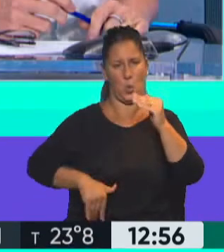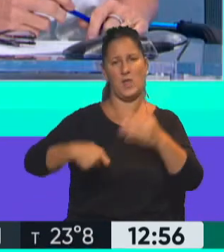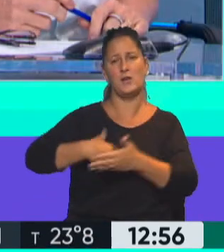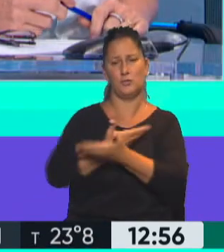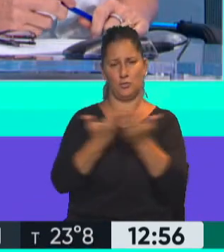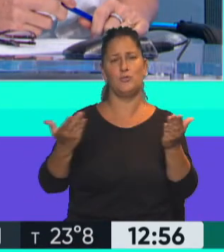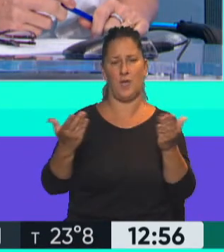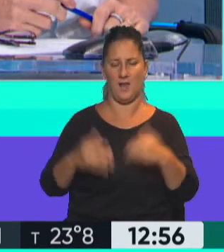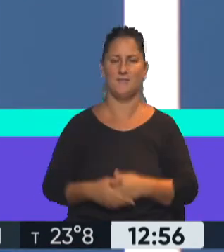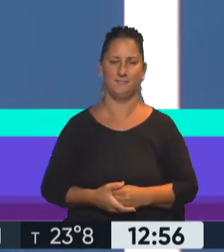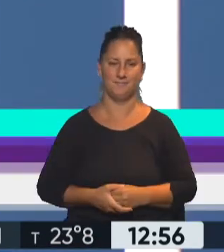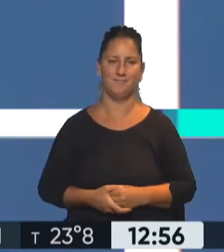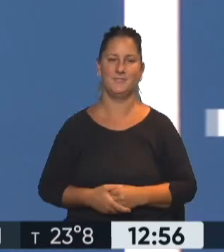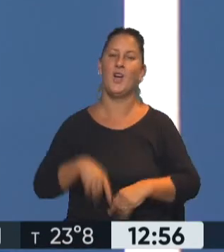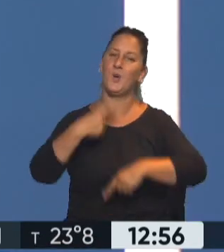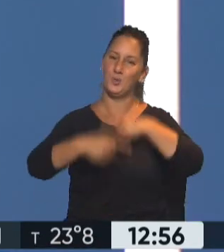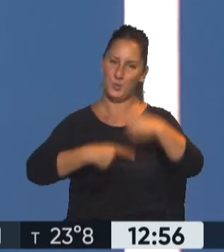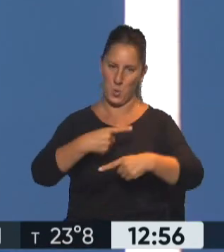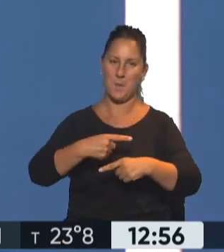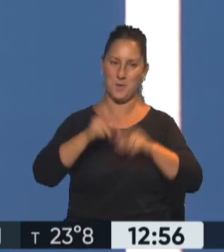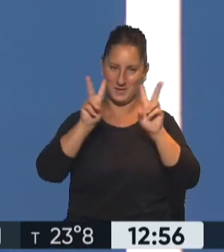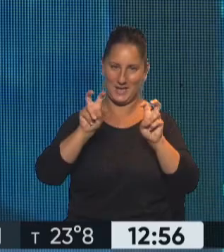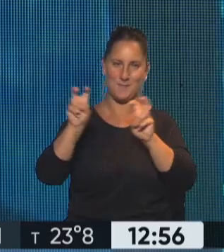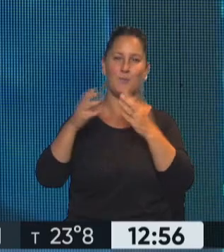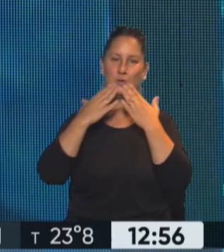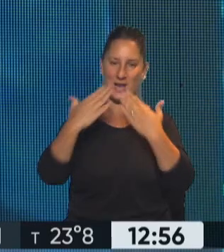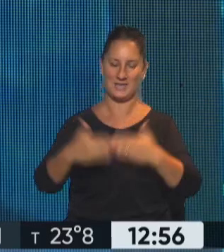clase también por supuesto vamos a seguir hablando leira de estos temas y más gracias a vos